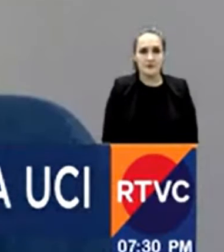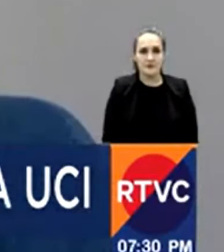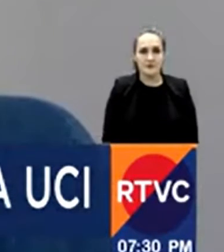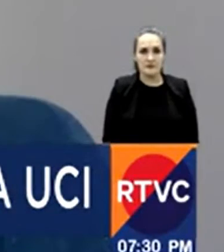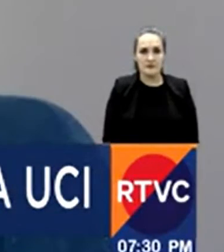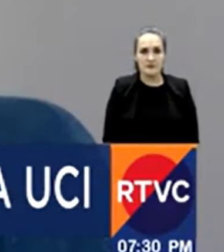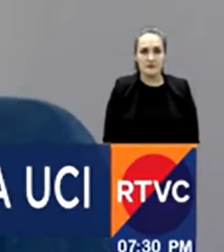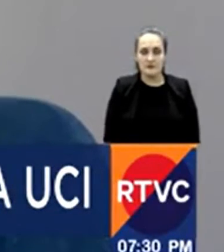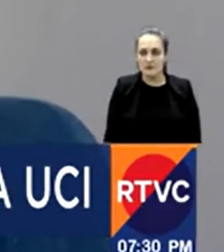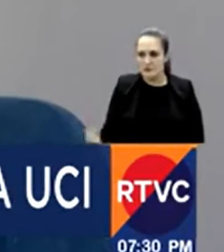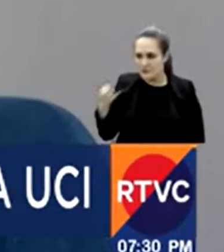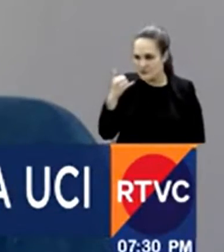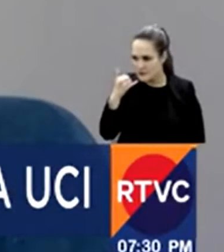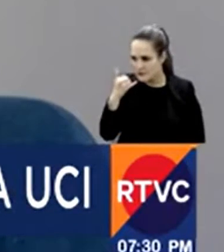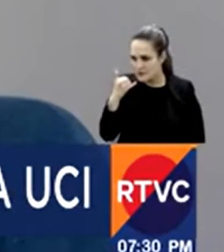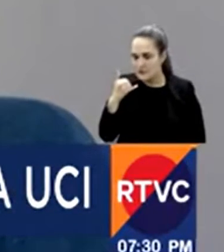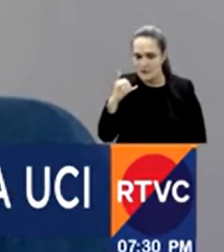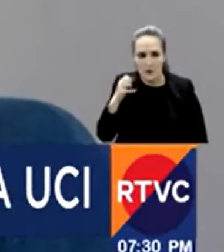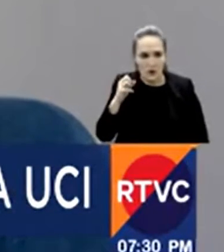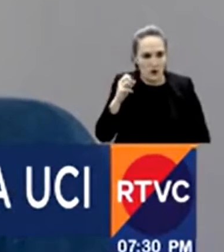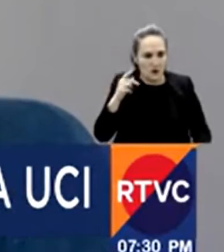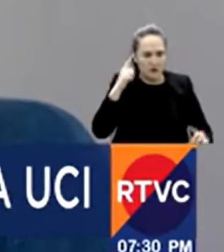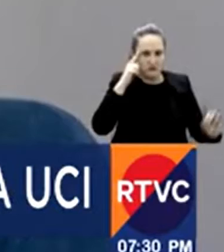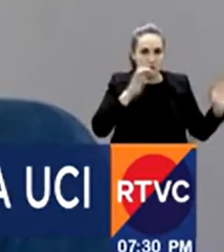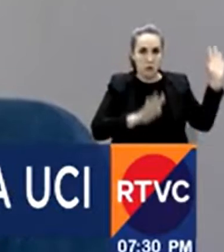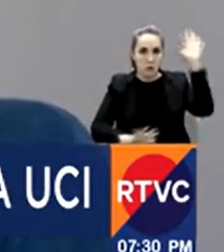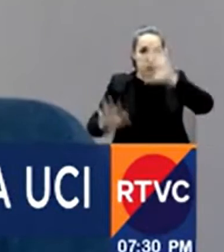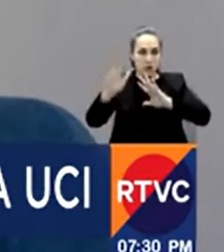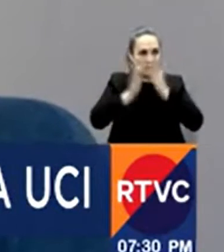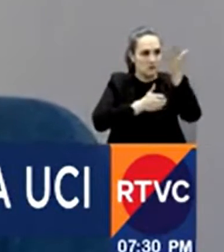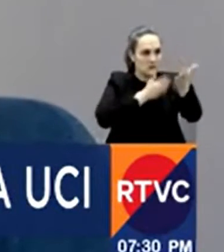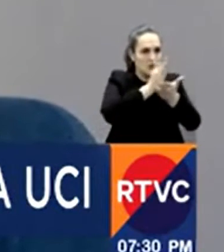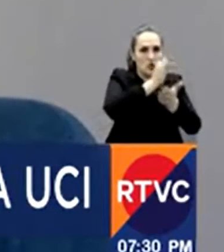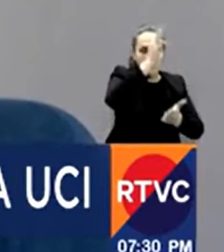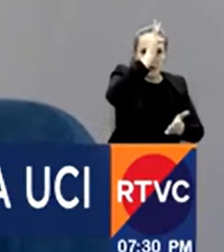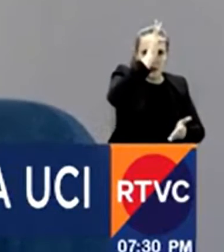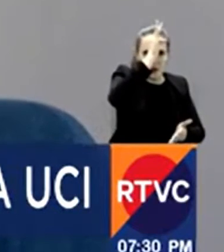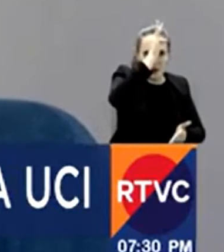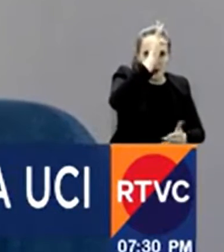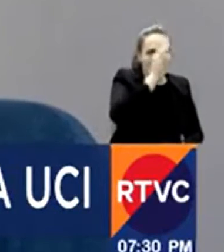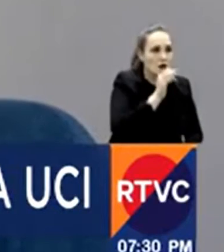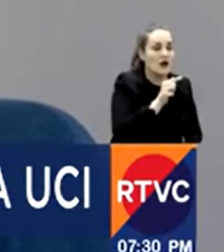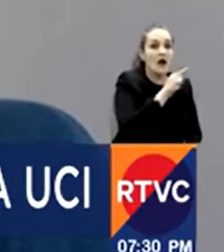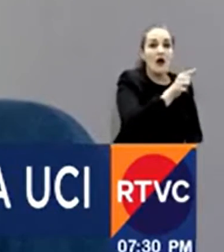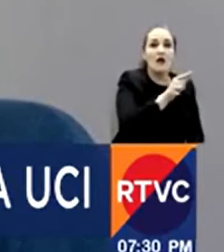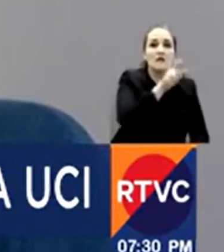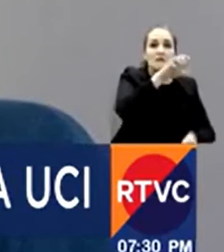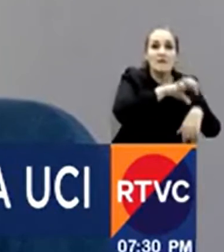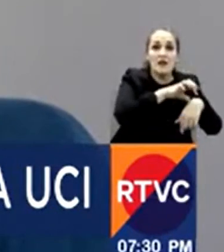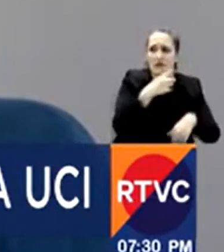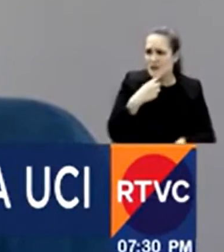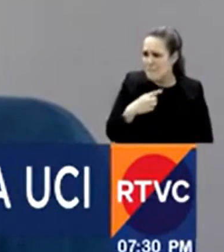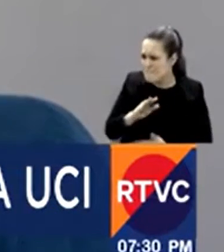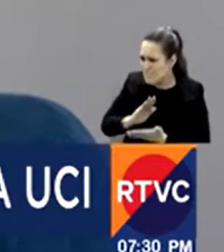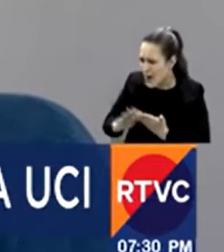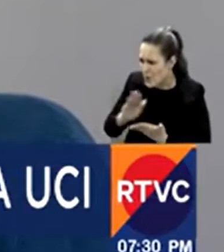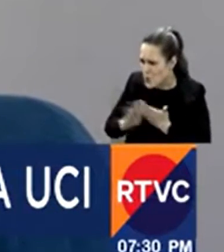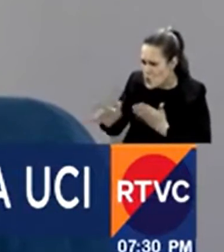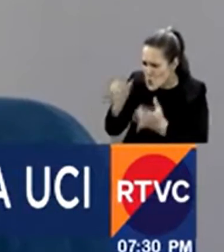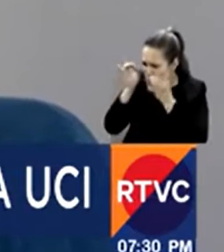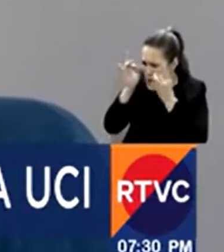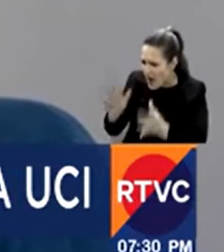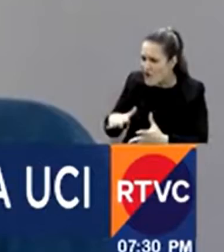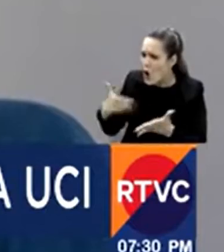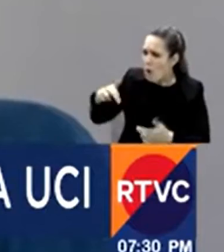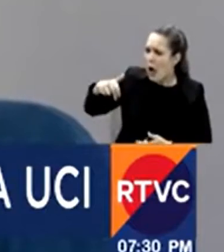Cuando llegué allá a la clínica, a emergencia, la doctora me dijo, oiga señor, pero usted cómo está caminando por ahí por la calle, si